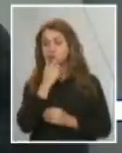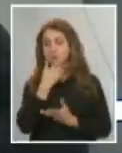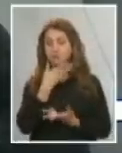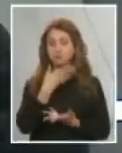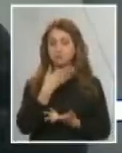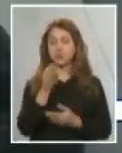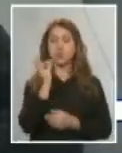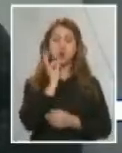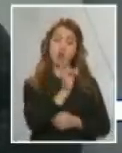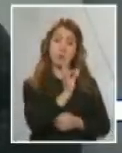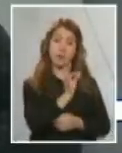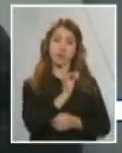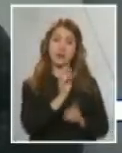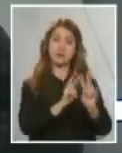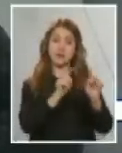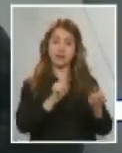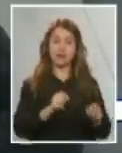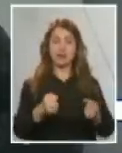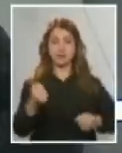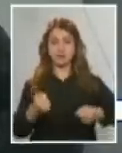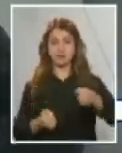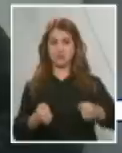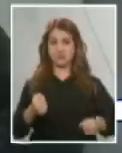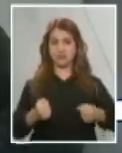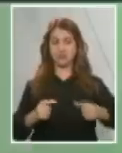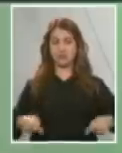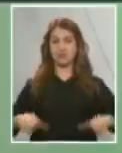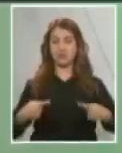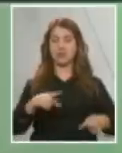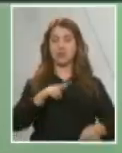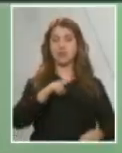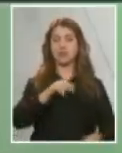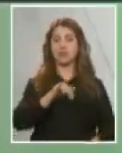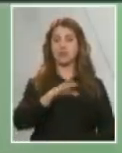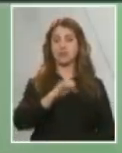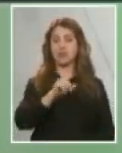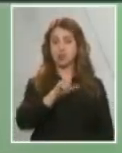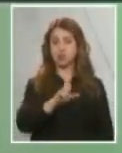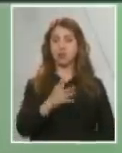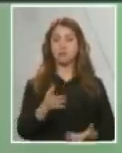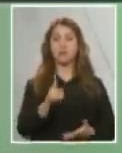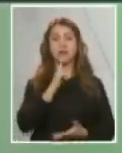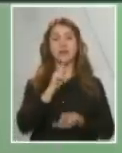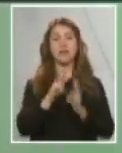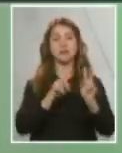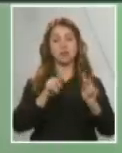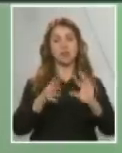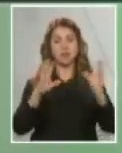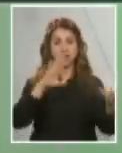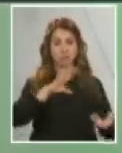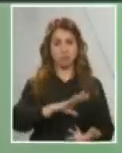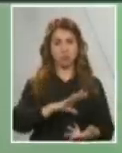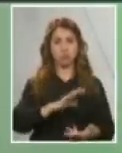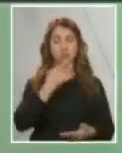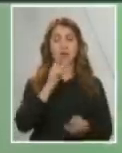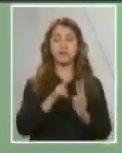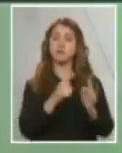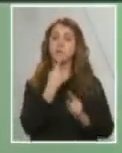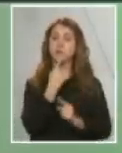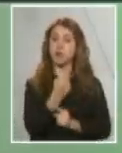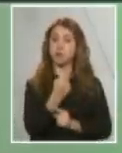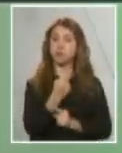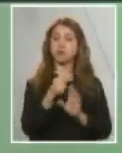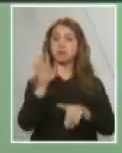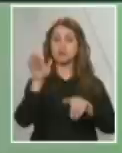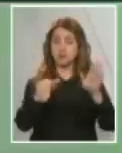no hace hincapié en esto. Nicole, ¿para quién está hecho este mundo? Porque decíamos la pregunta